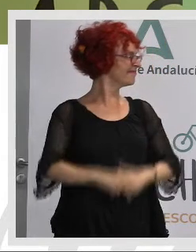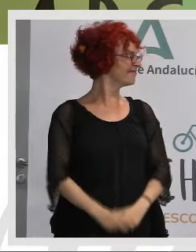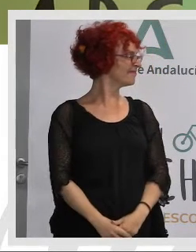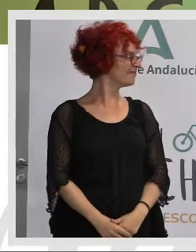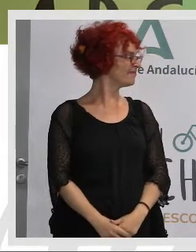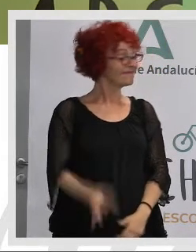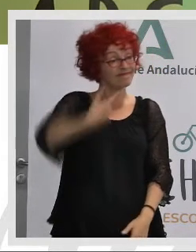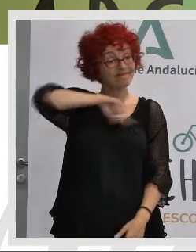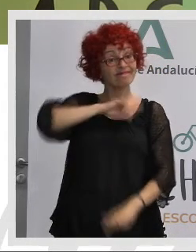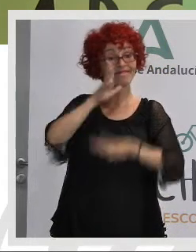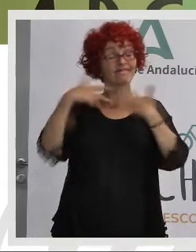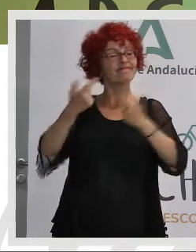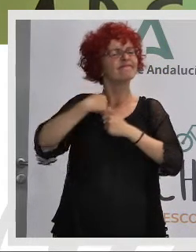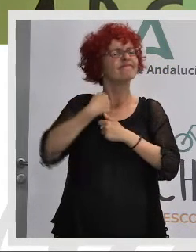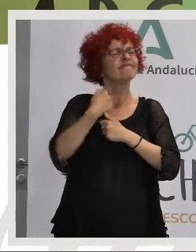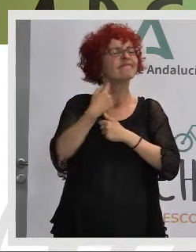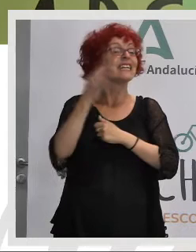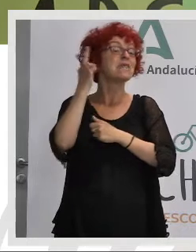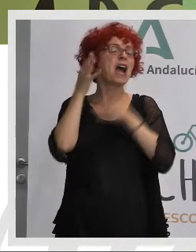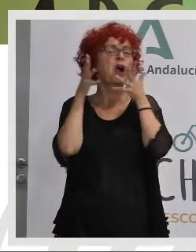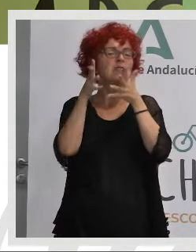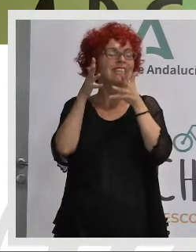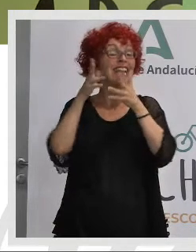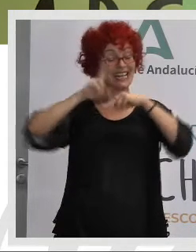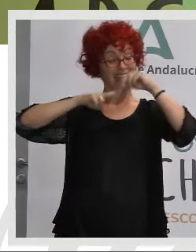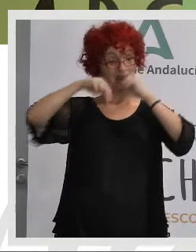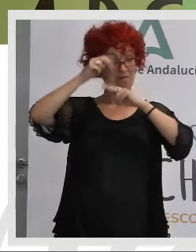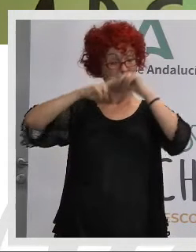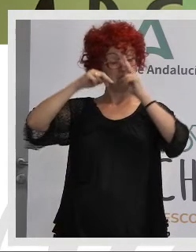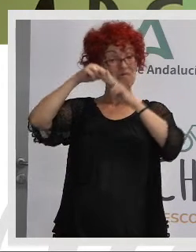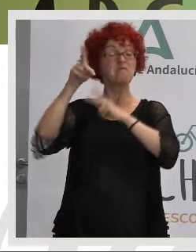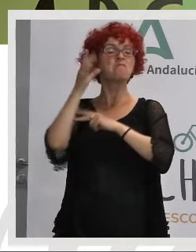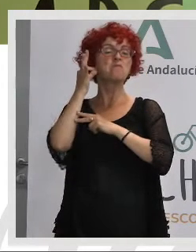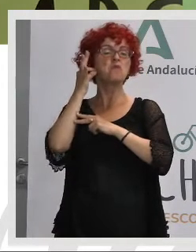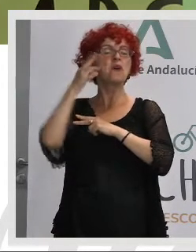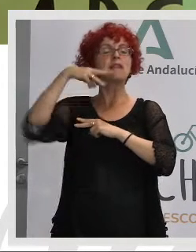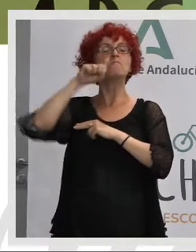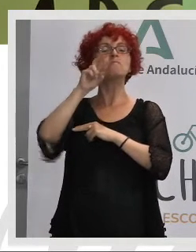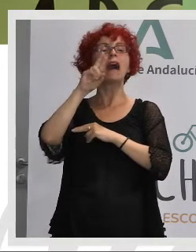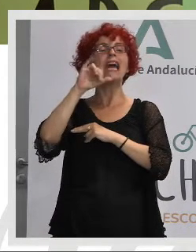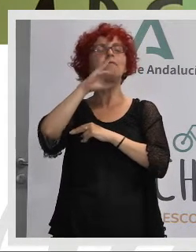Y escuchamos ahora las palabras de la consejera de Fomento, Articulación del Territorio y Vivienda, doña Marifran Carazo.